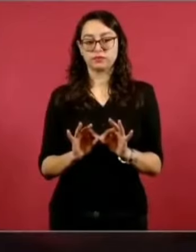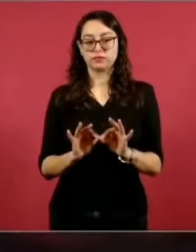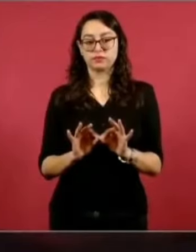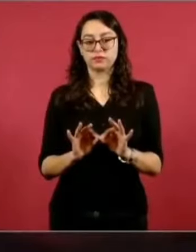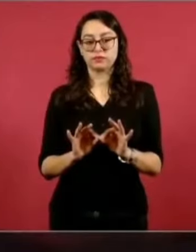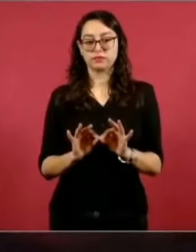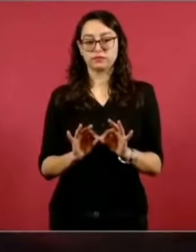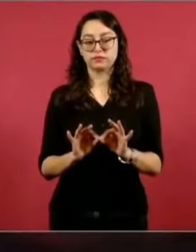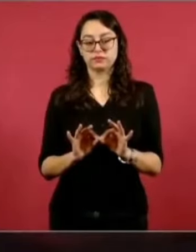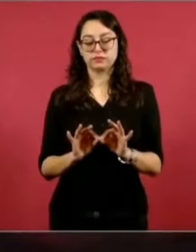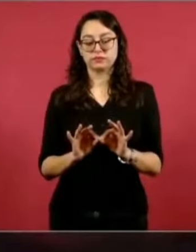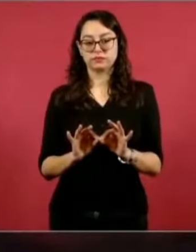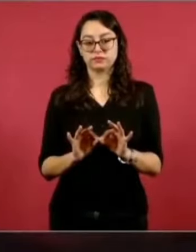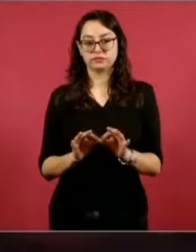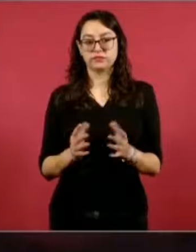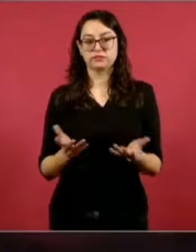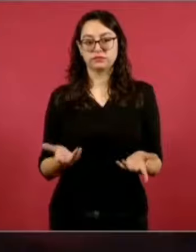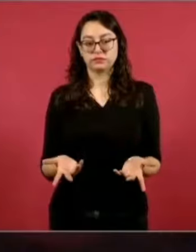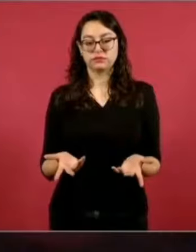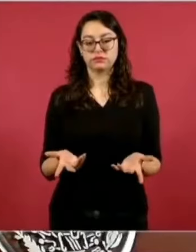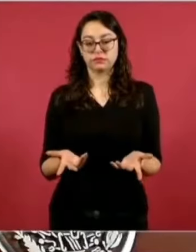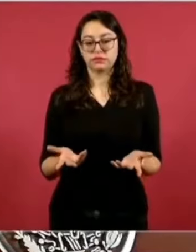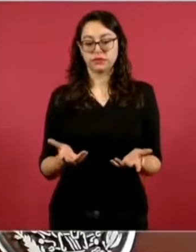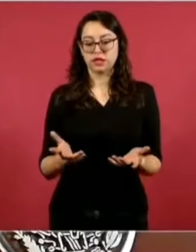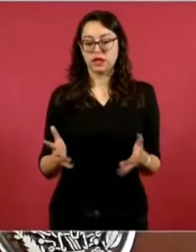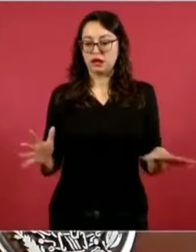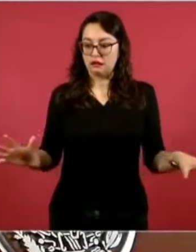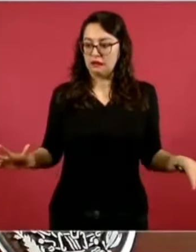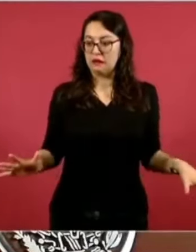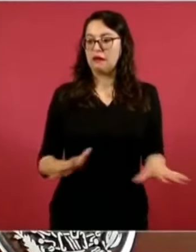cómo se puede llevar a cabo una transición pacífica,